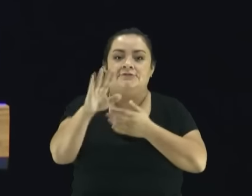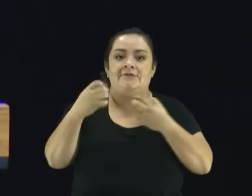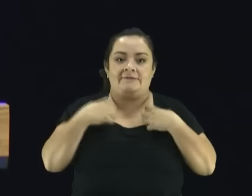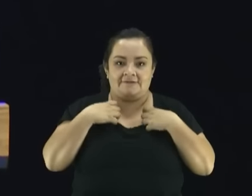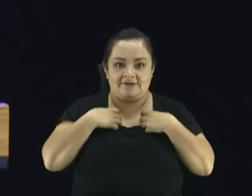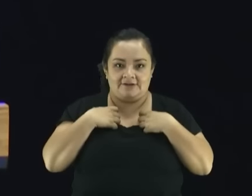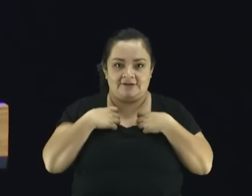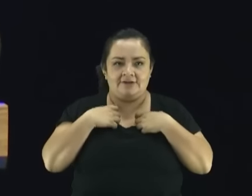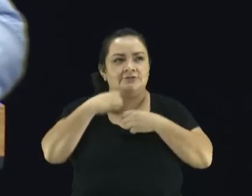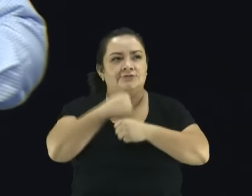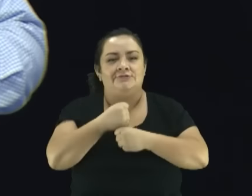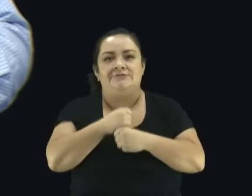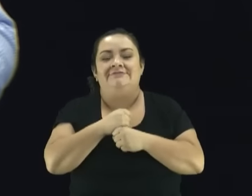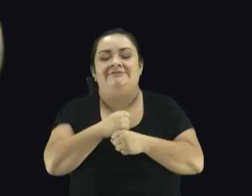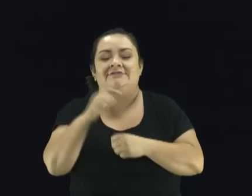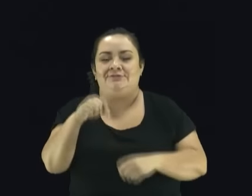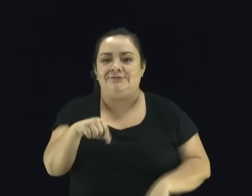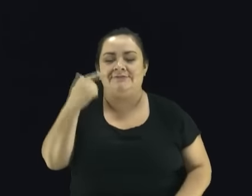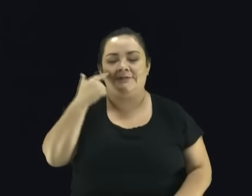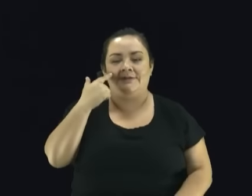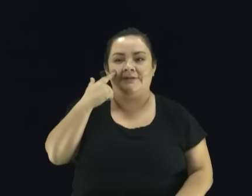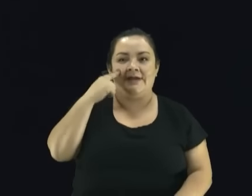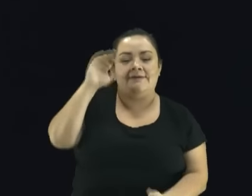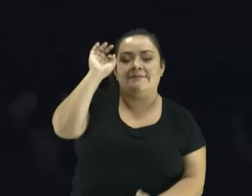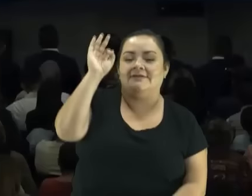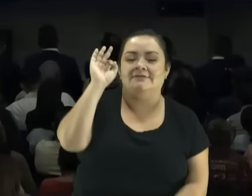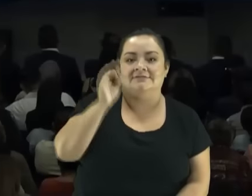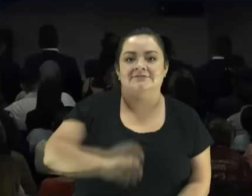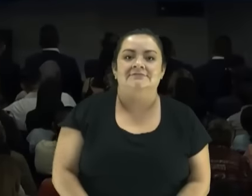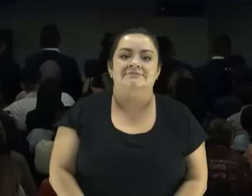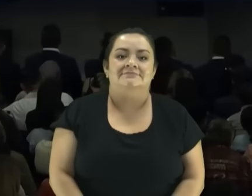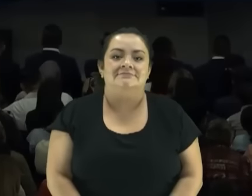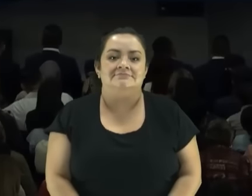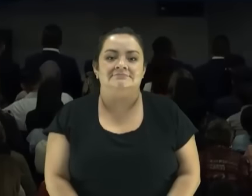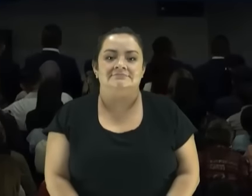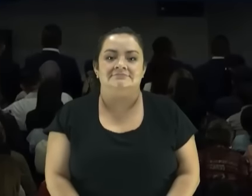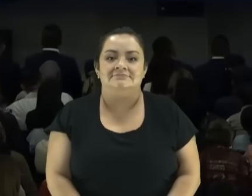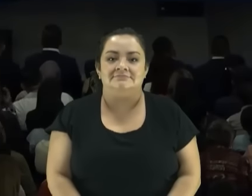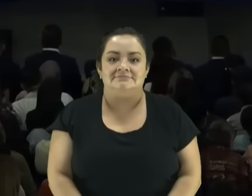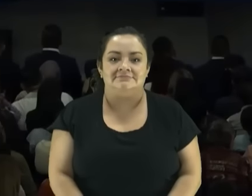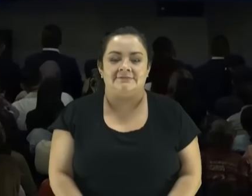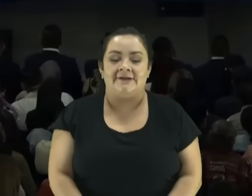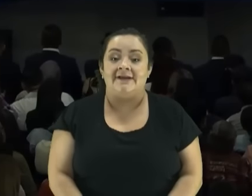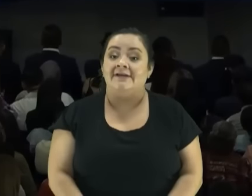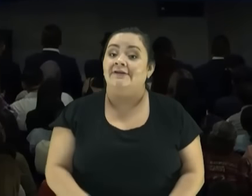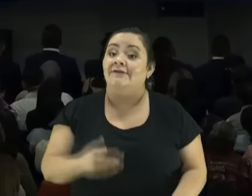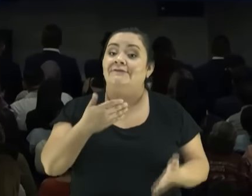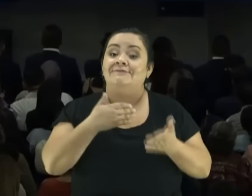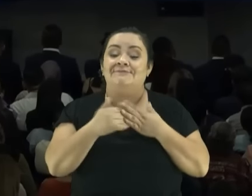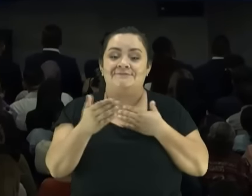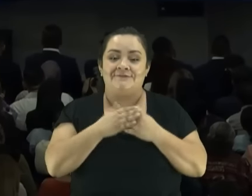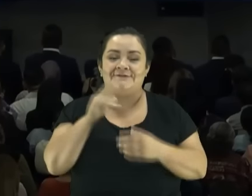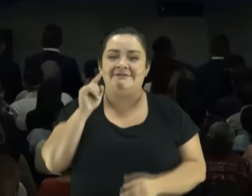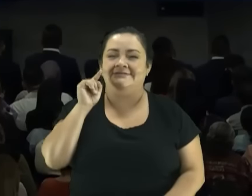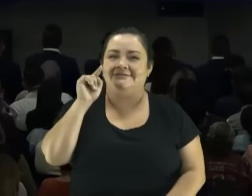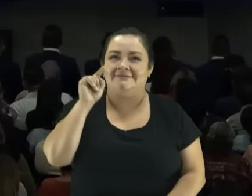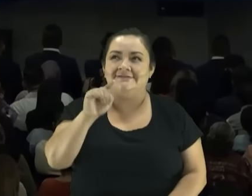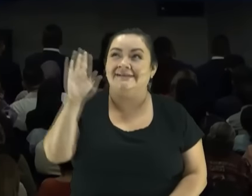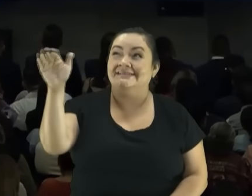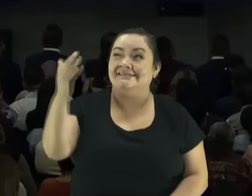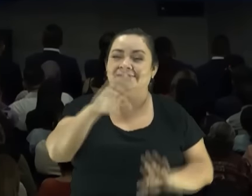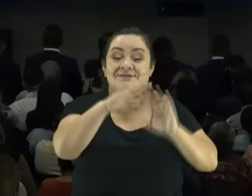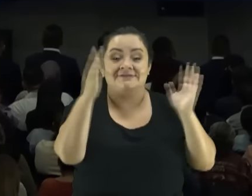a garantizar como te estoy predicando aquí hoy parado que aunque se te venga encima el cielo y